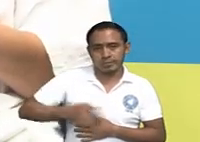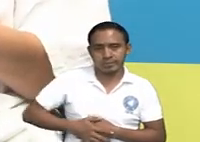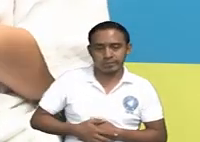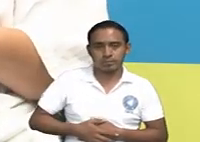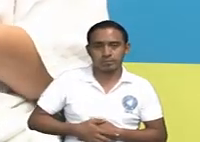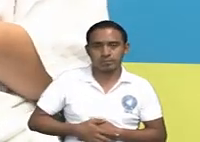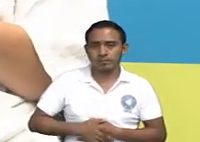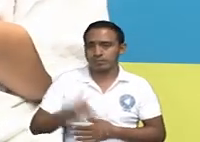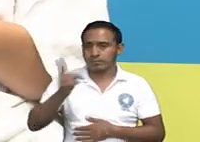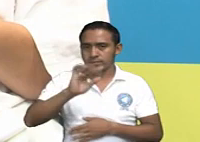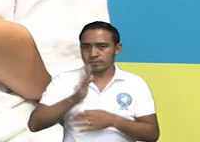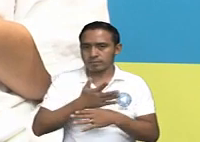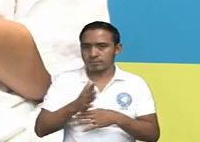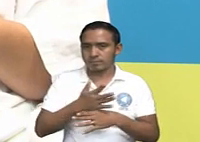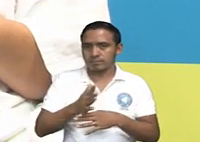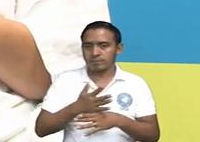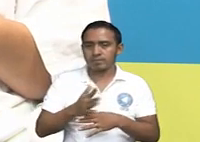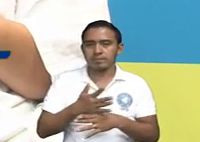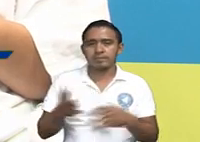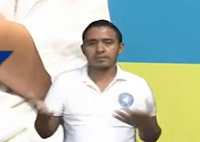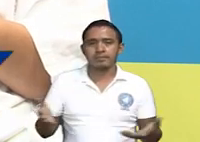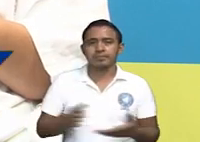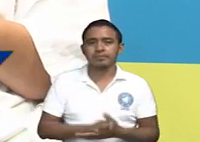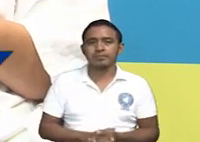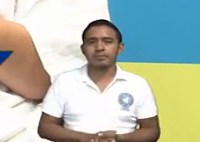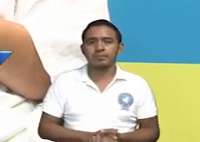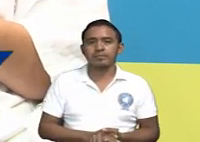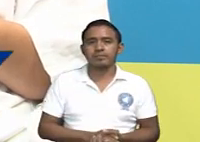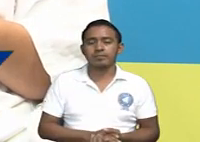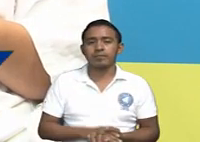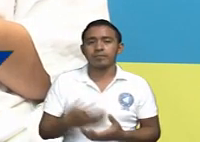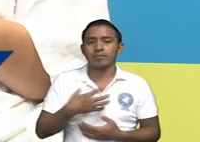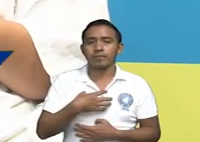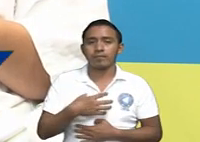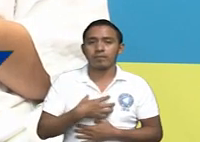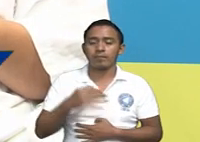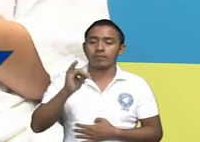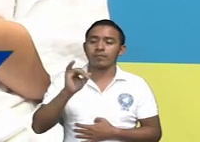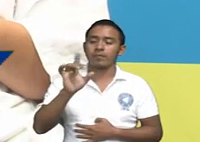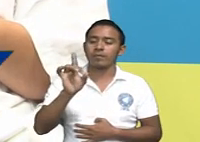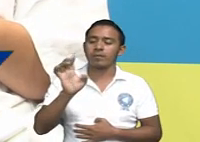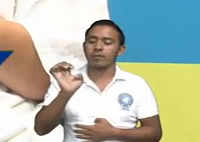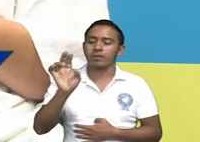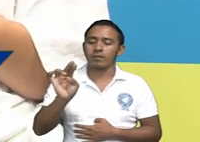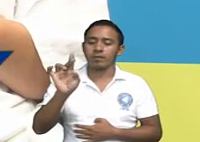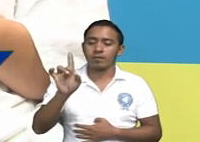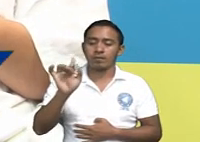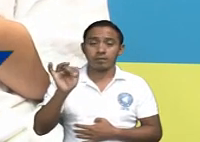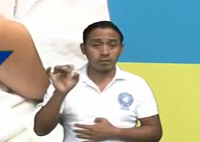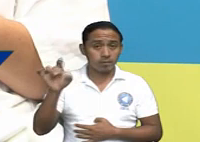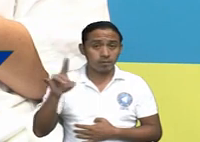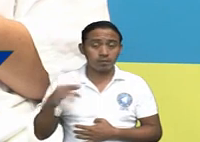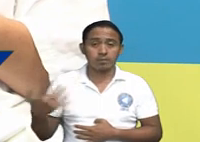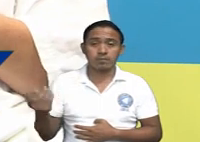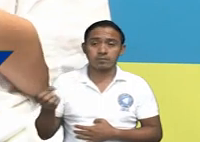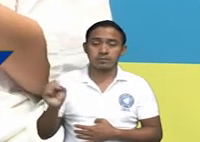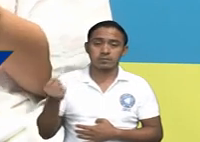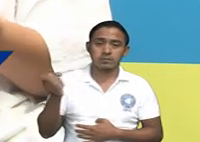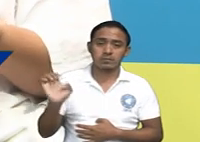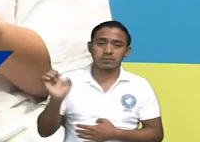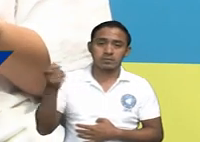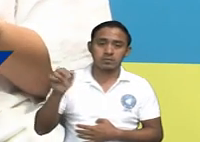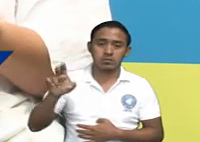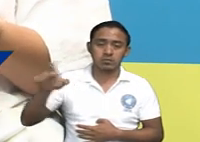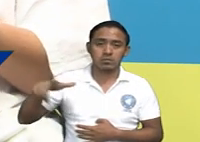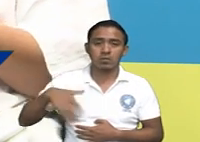que confundirlo con lo que es la identidad sexual. Que la identidad sexual tiene que ver con